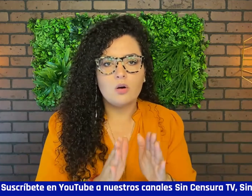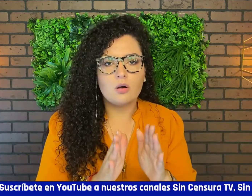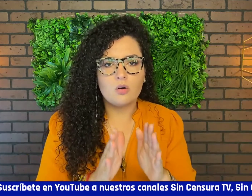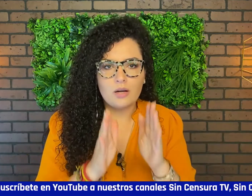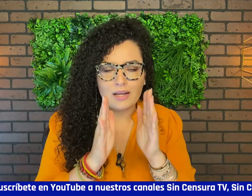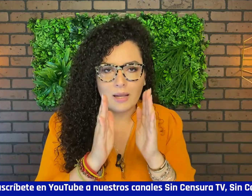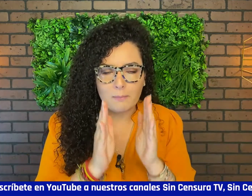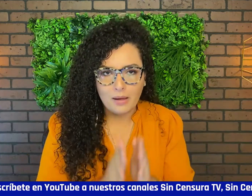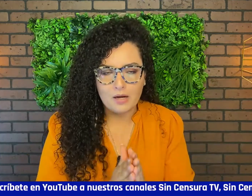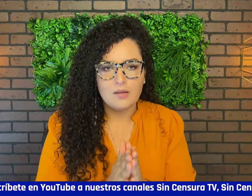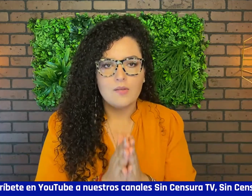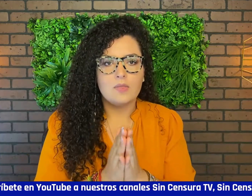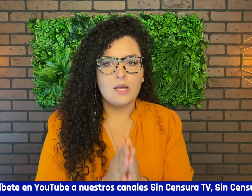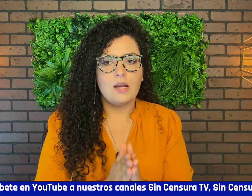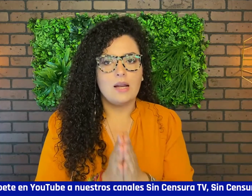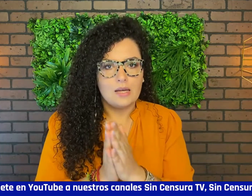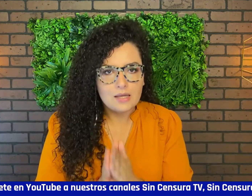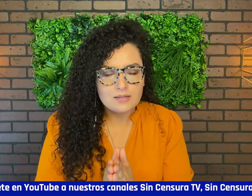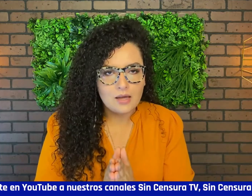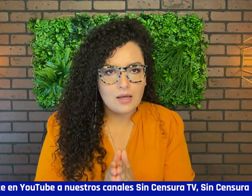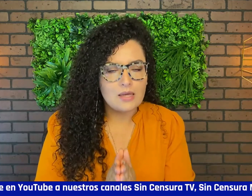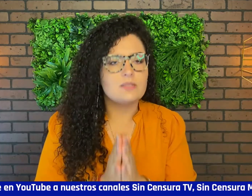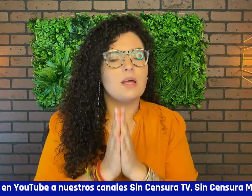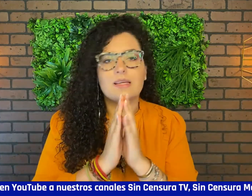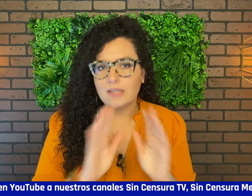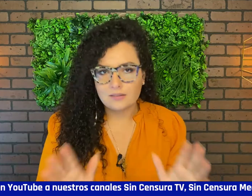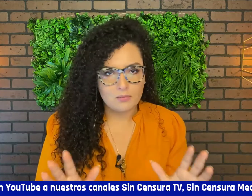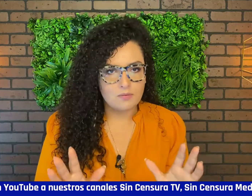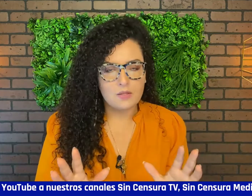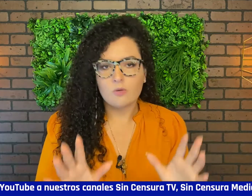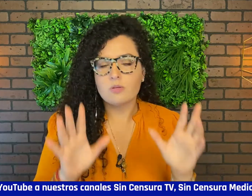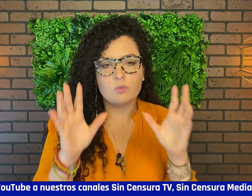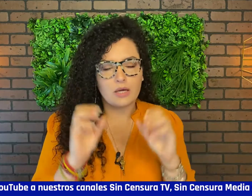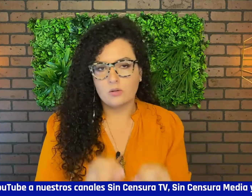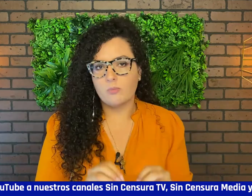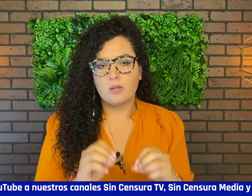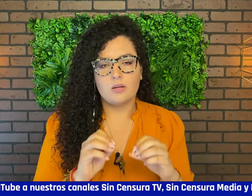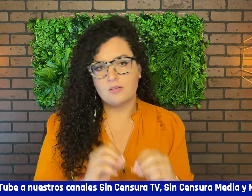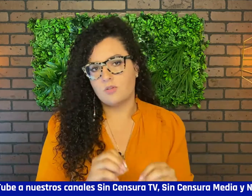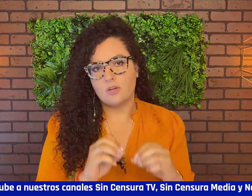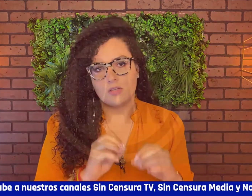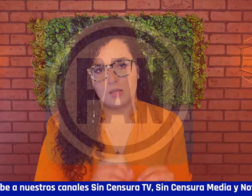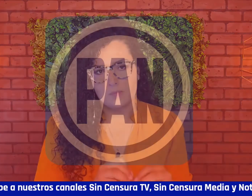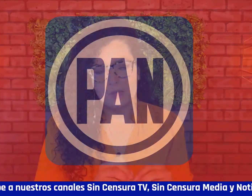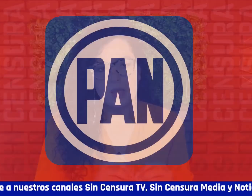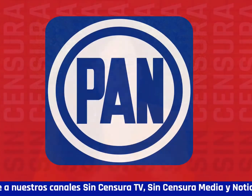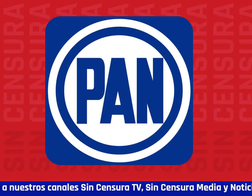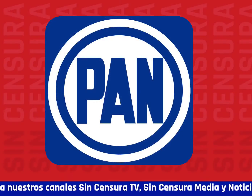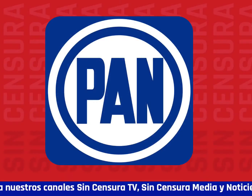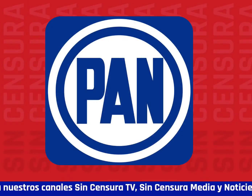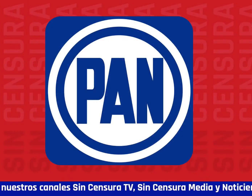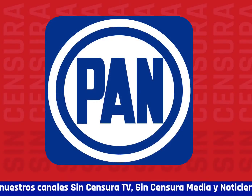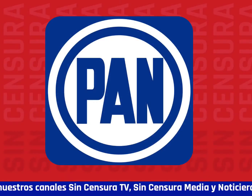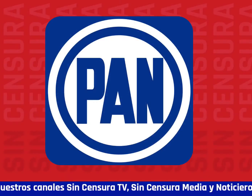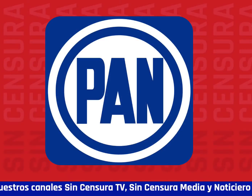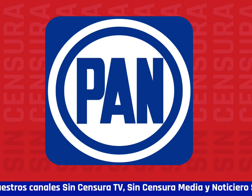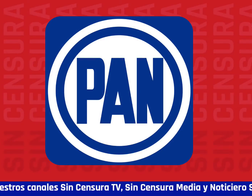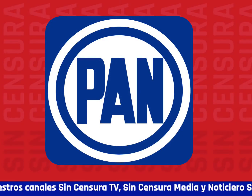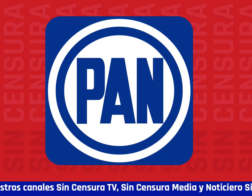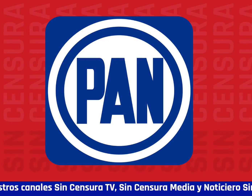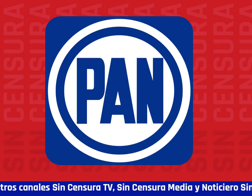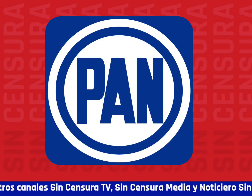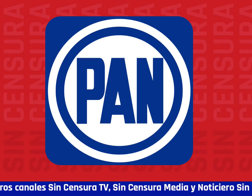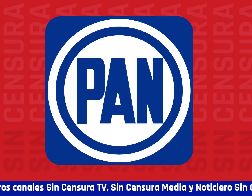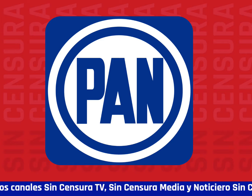partido con el que el PAN tiene la alianza es exactamente lo mismo que han tomado las decisiones aquí. Que sea el Estado el que deje